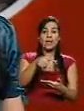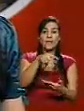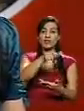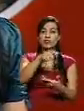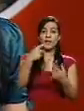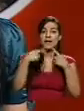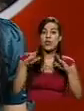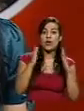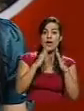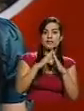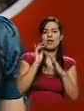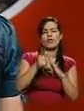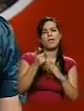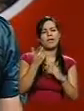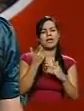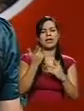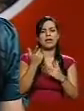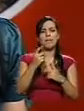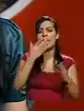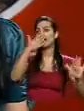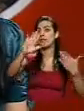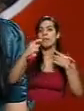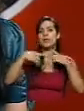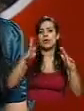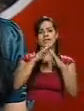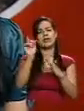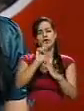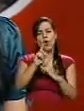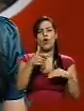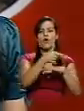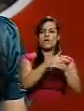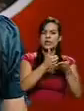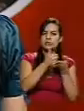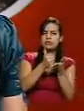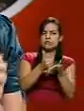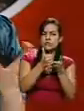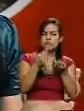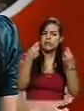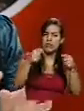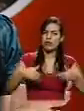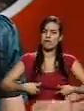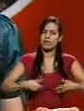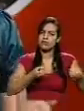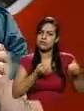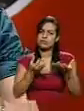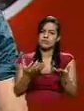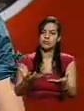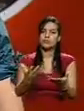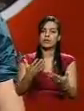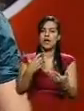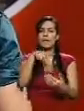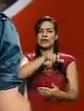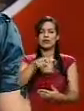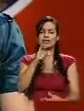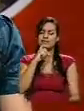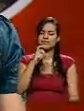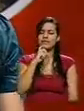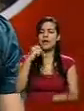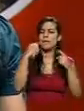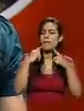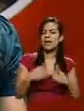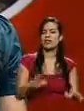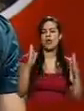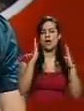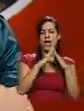sus vidas, pero que el gobierno bolivariano está haciendo un esfuerzo porque en esa transición terrible de haber perdido